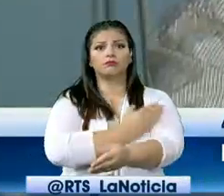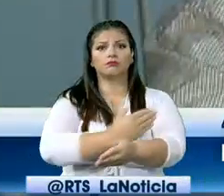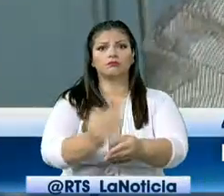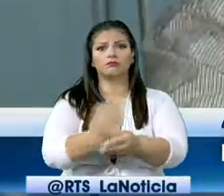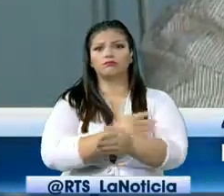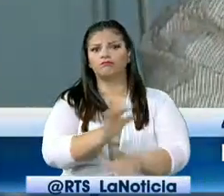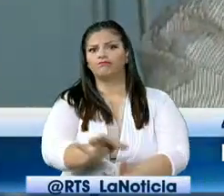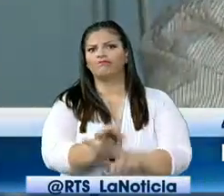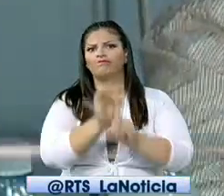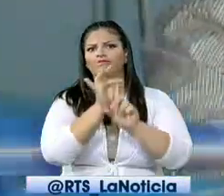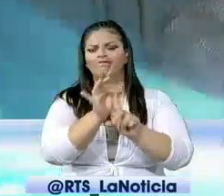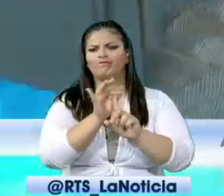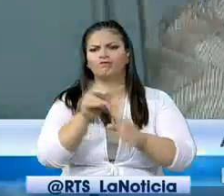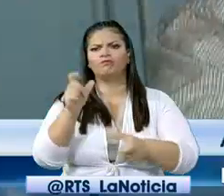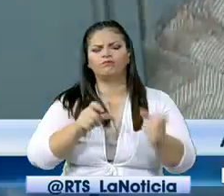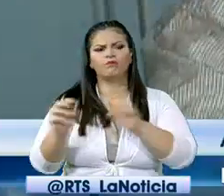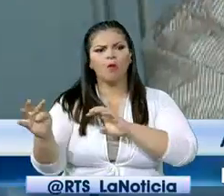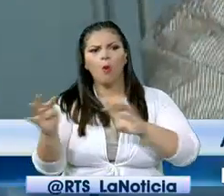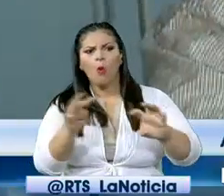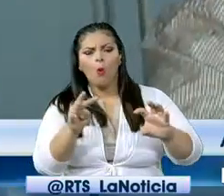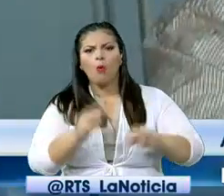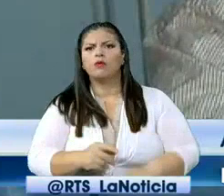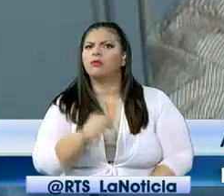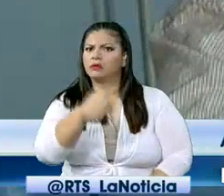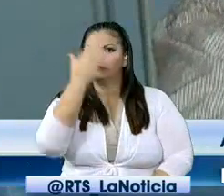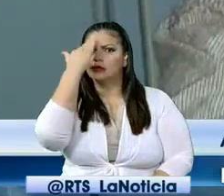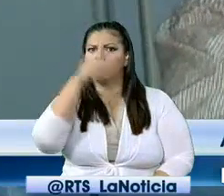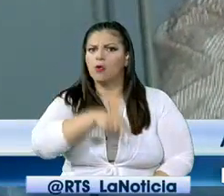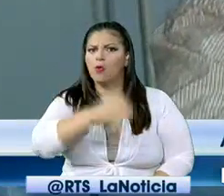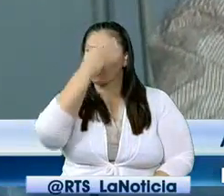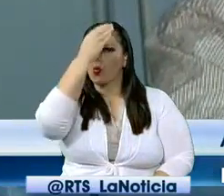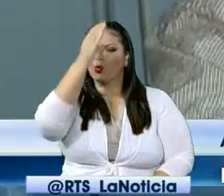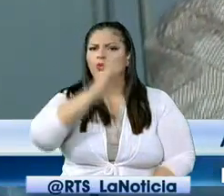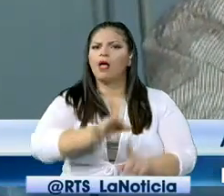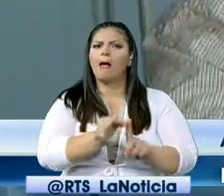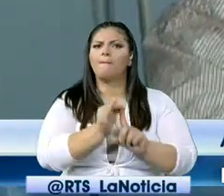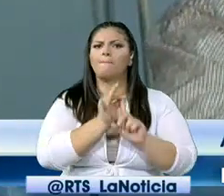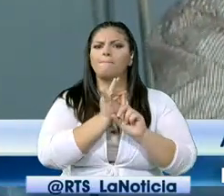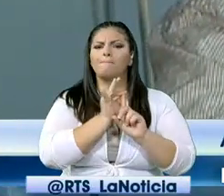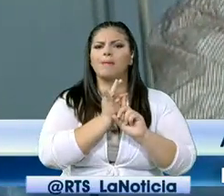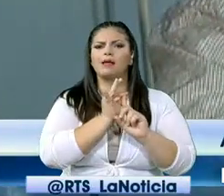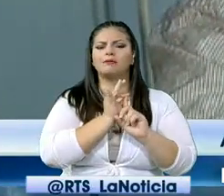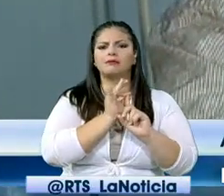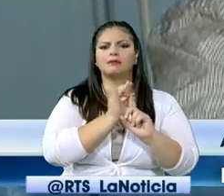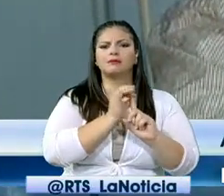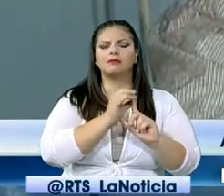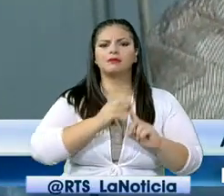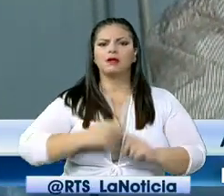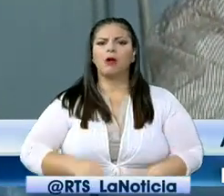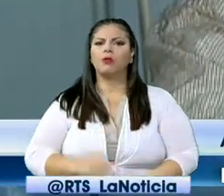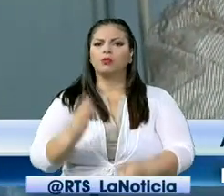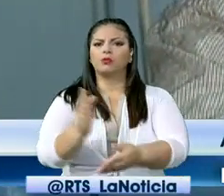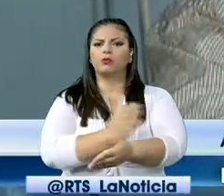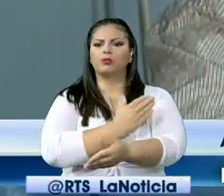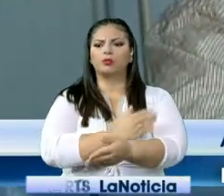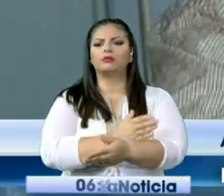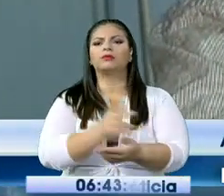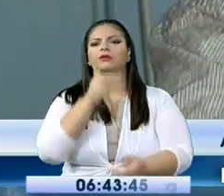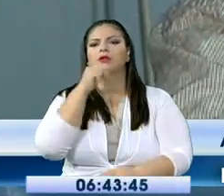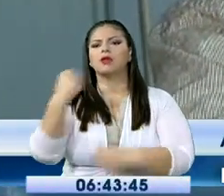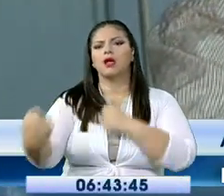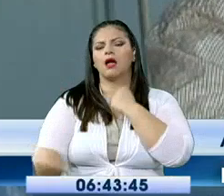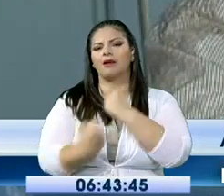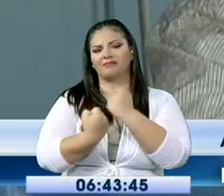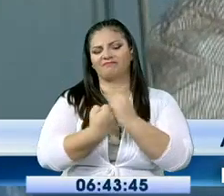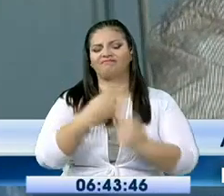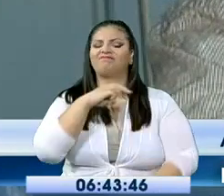cultural y en el ámbito musical que es el que nos ocupa en este instante es un aporte más del municipio de guayquil